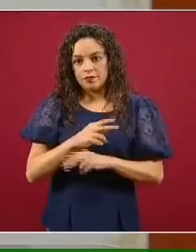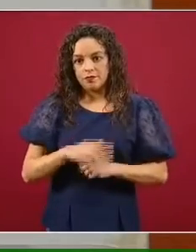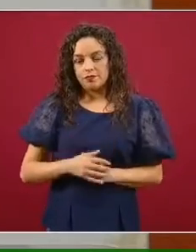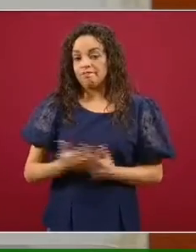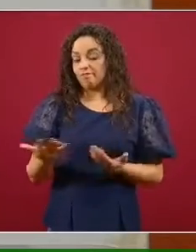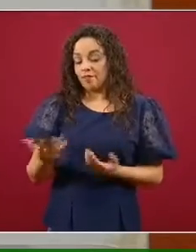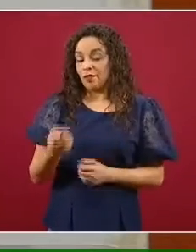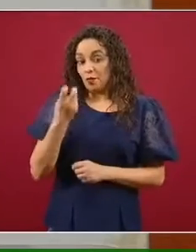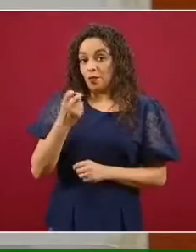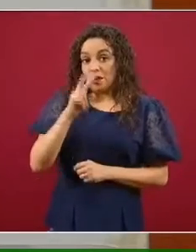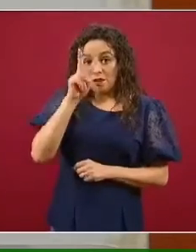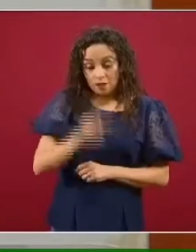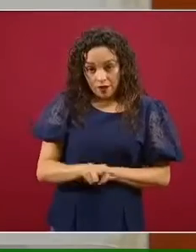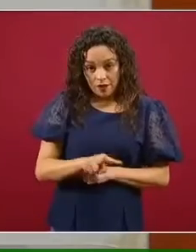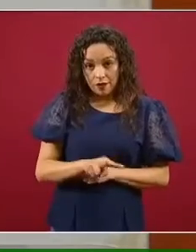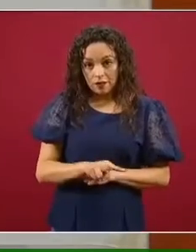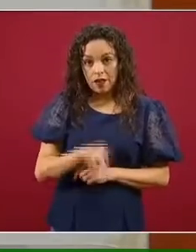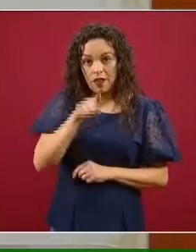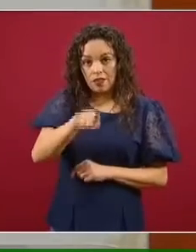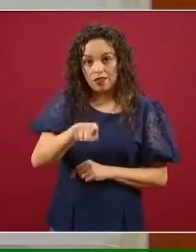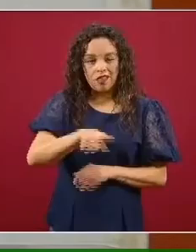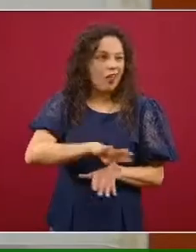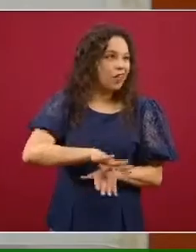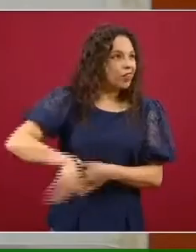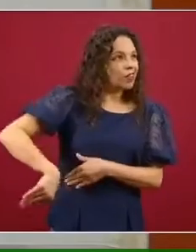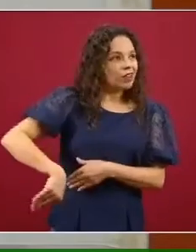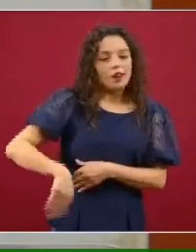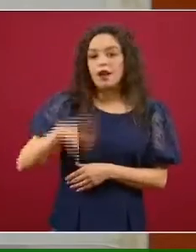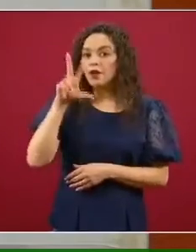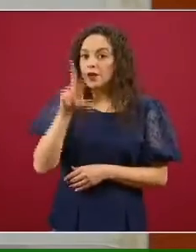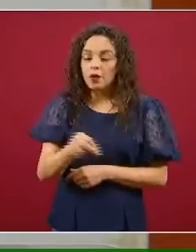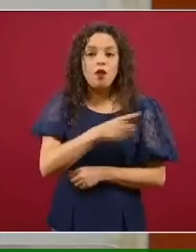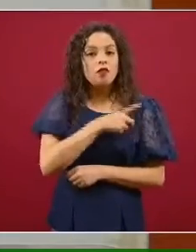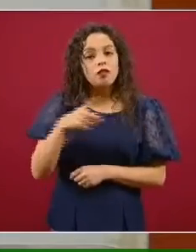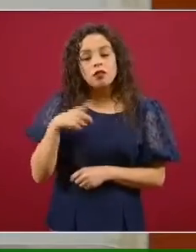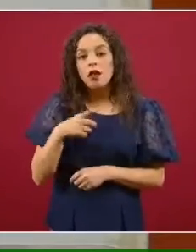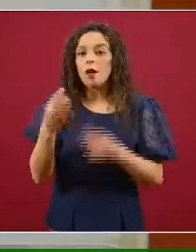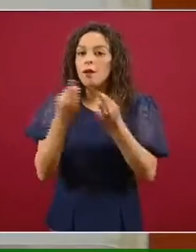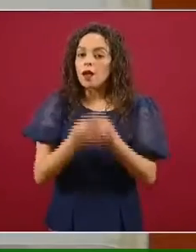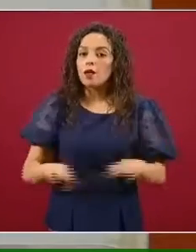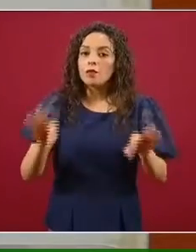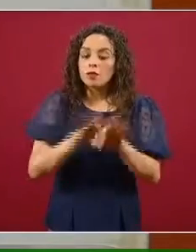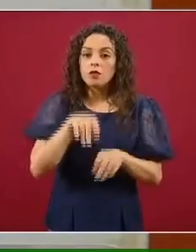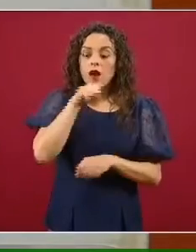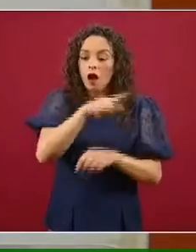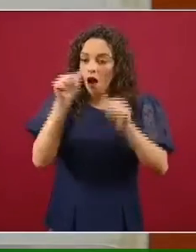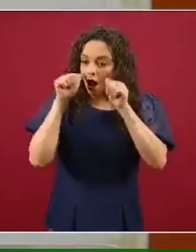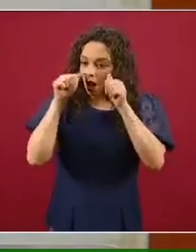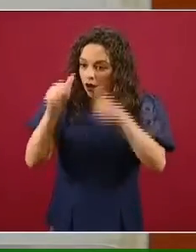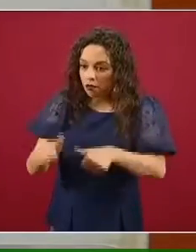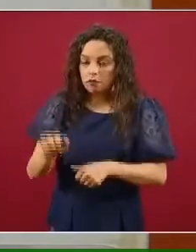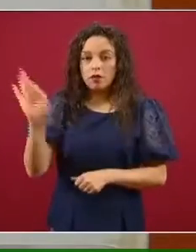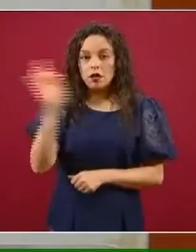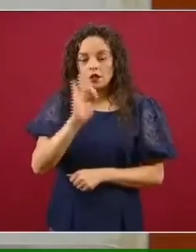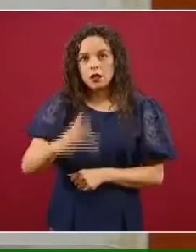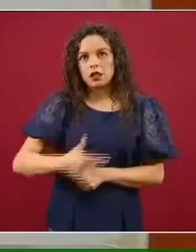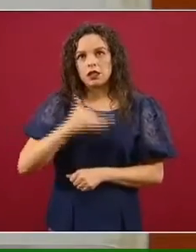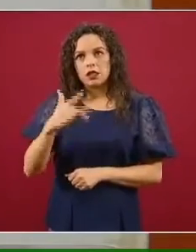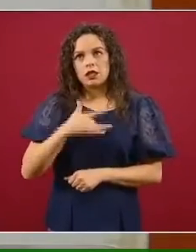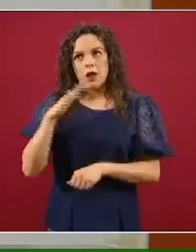no despreciemos la importancia de recordar siempre los datos de alarma y pues al